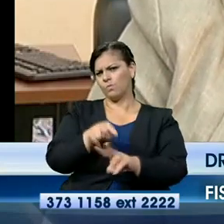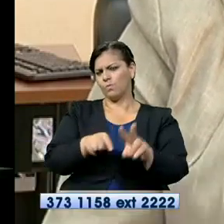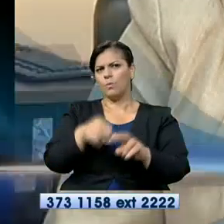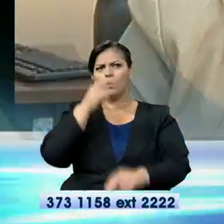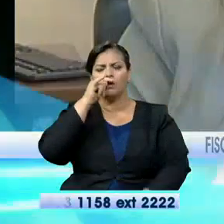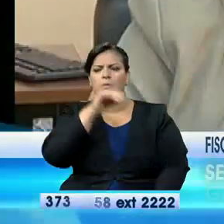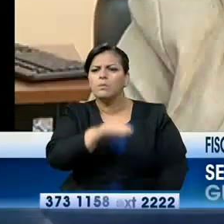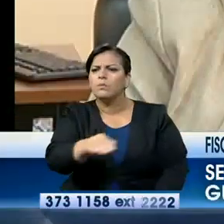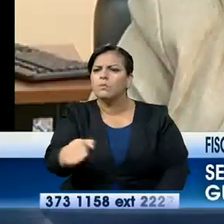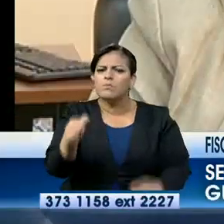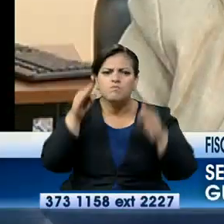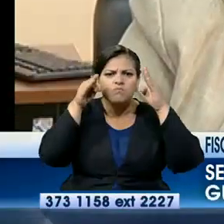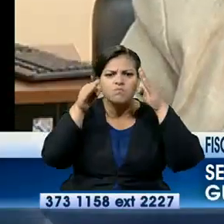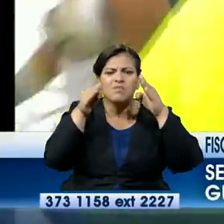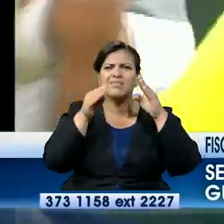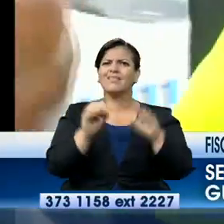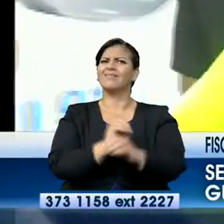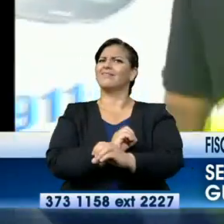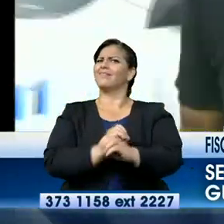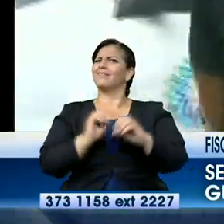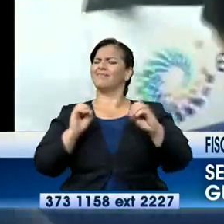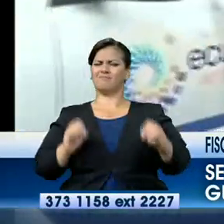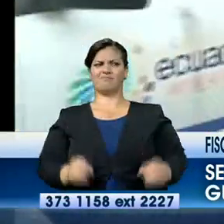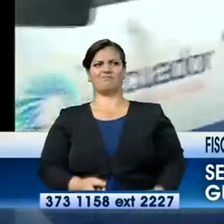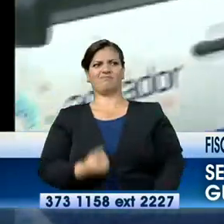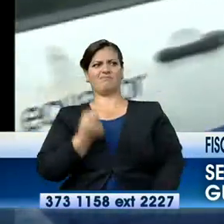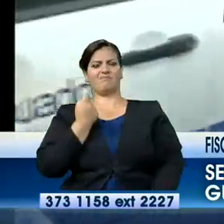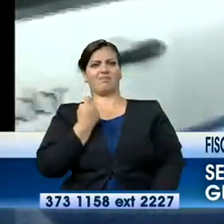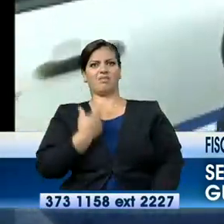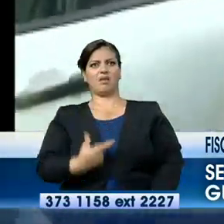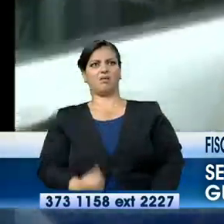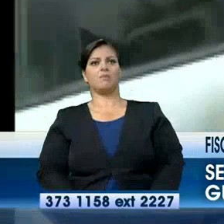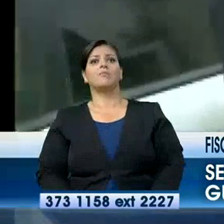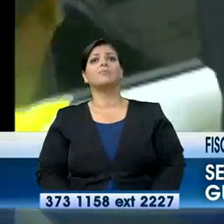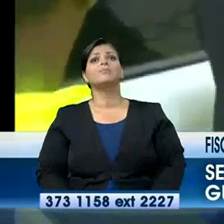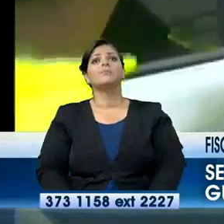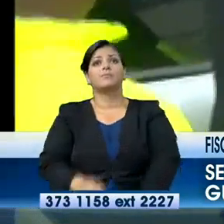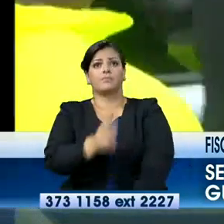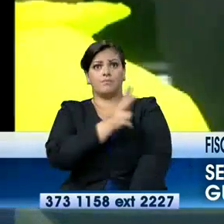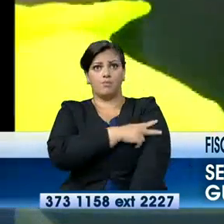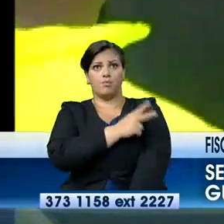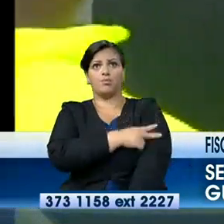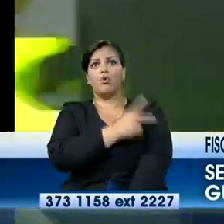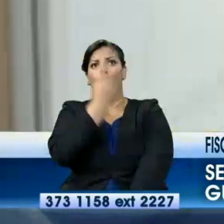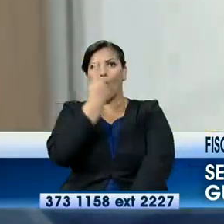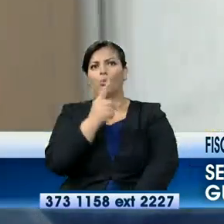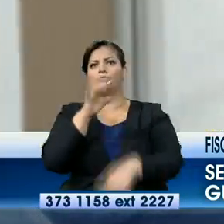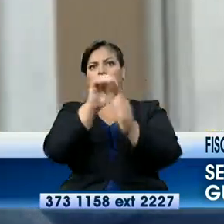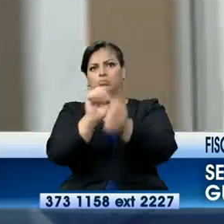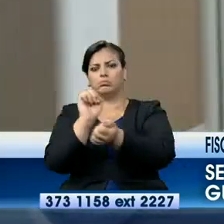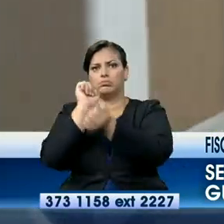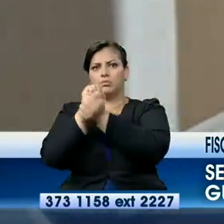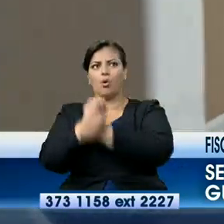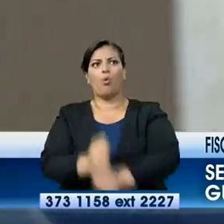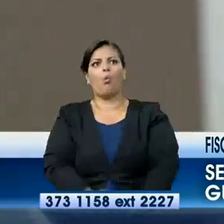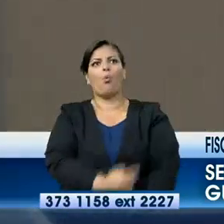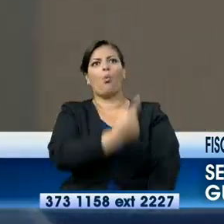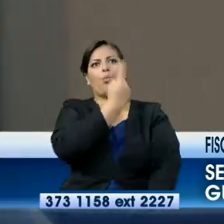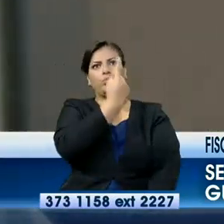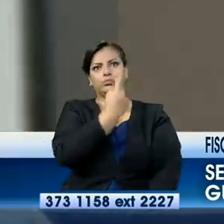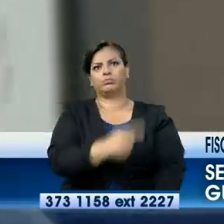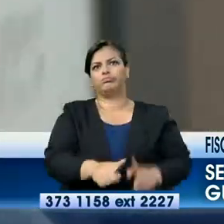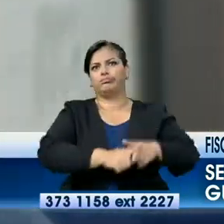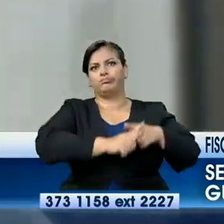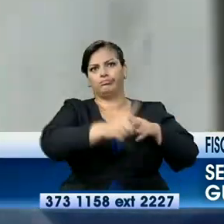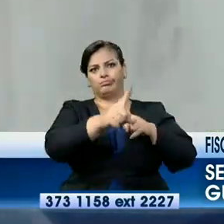un caso por una autoridad competente. En este repudiable suceso hay un profesor detenido y habría otro involucrado. La